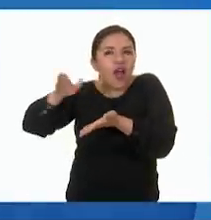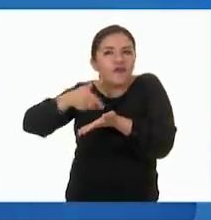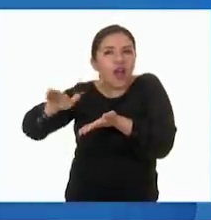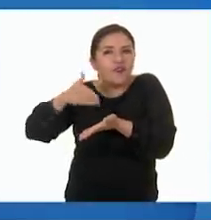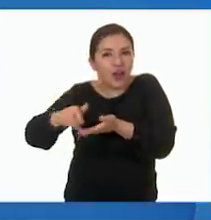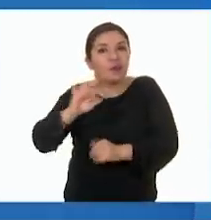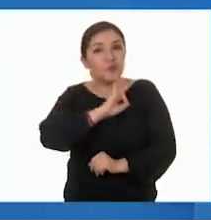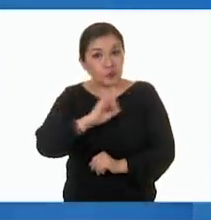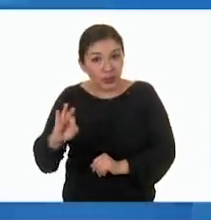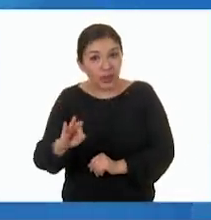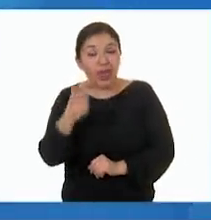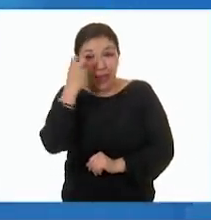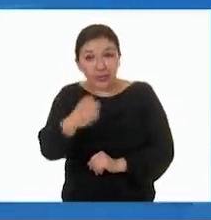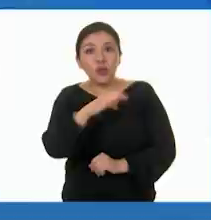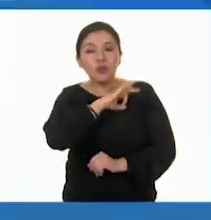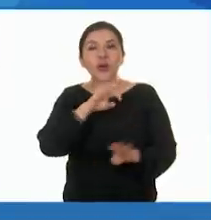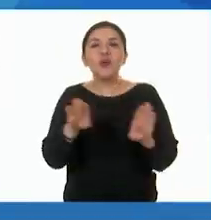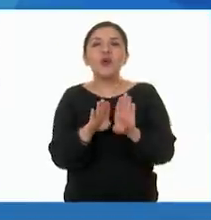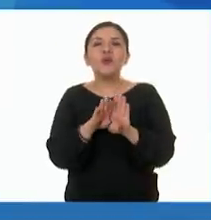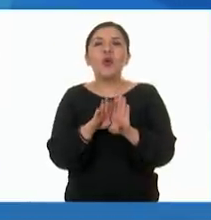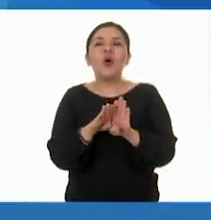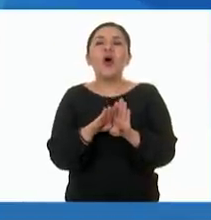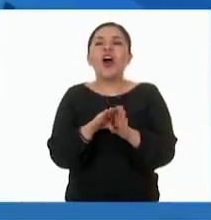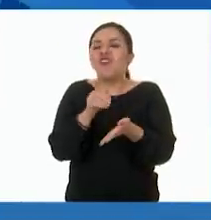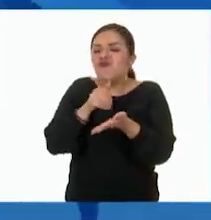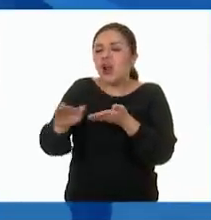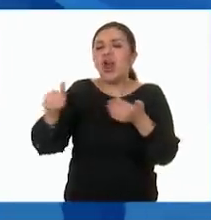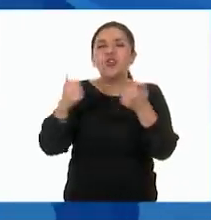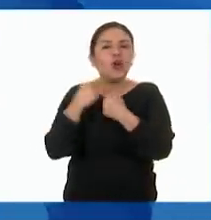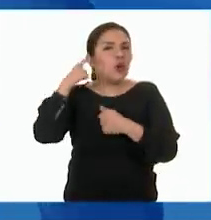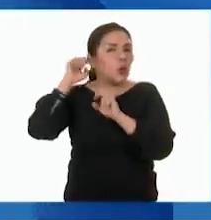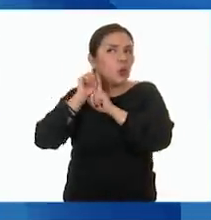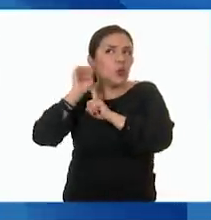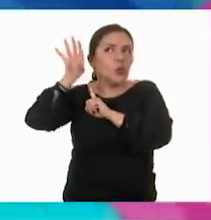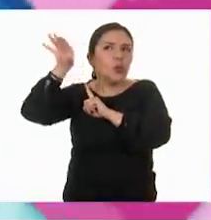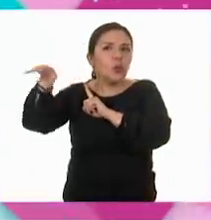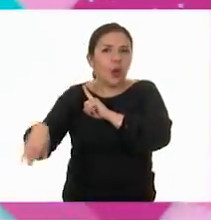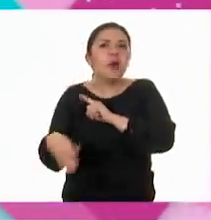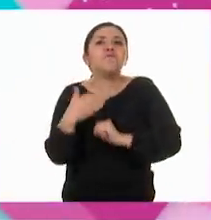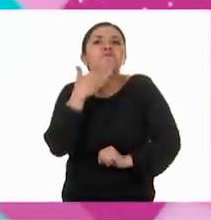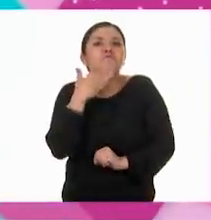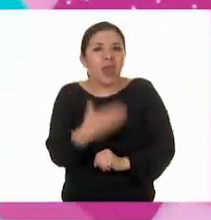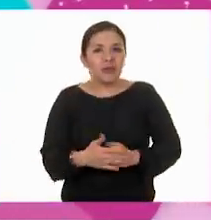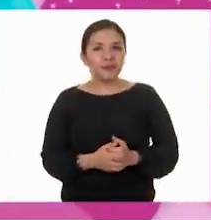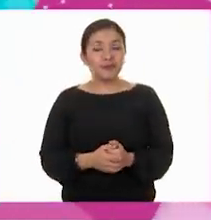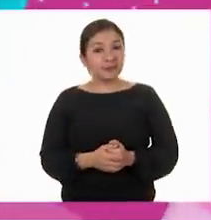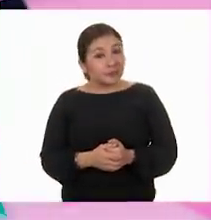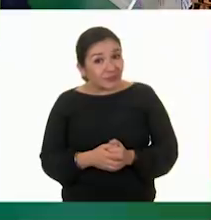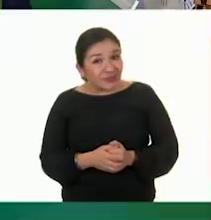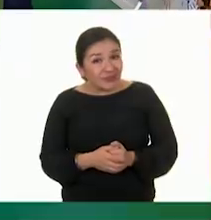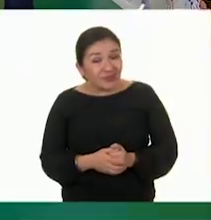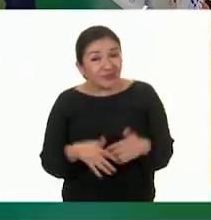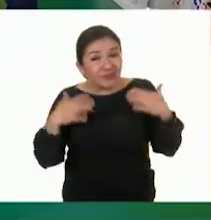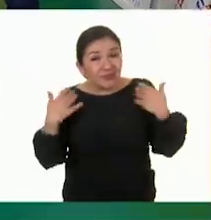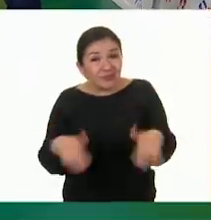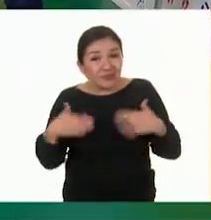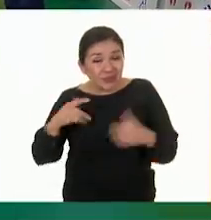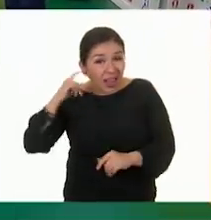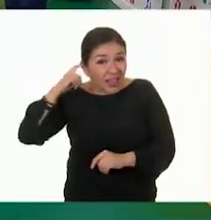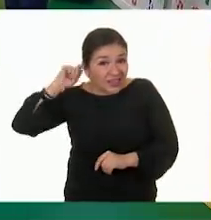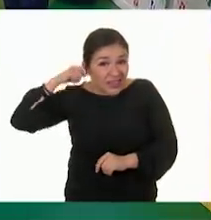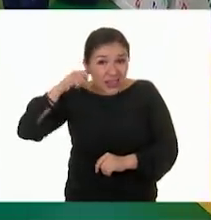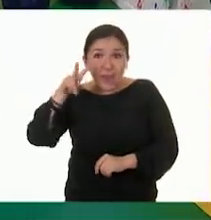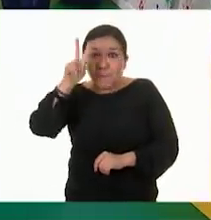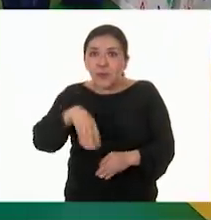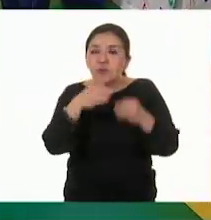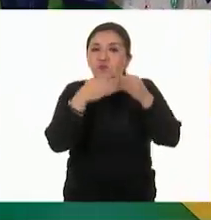auditivo, para que pueda ser enviada como desecho a través del orificio del pabellón auditivo. ¡Oh! Entonces la cerilla es